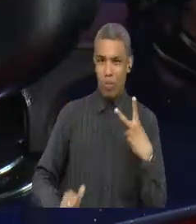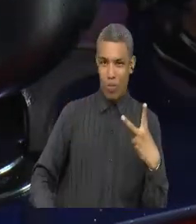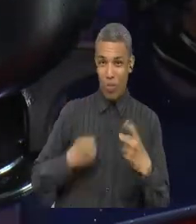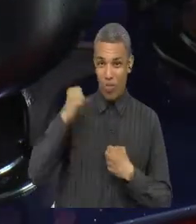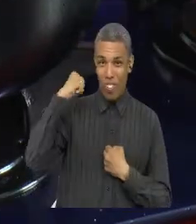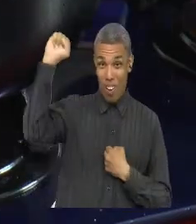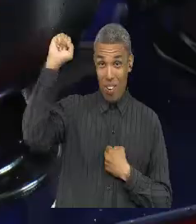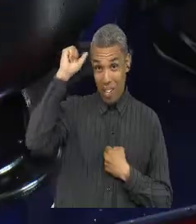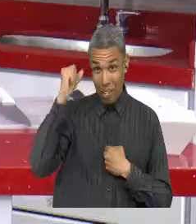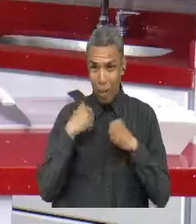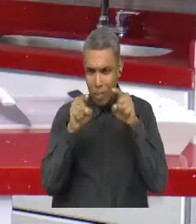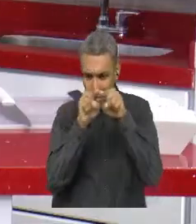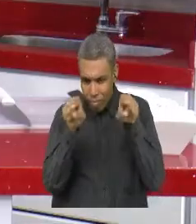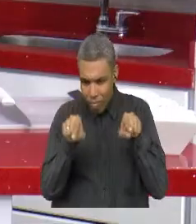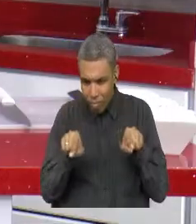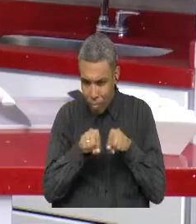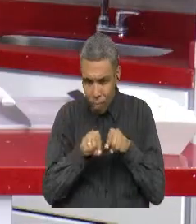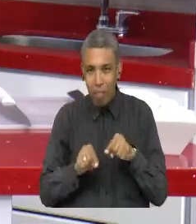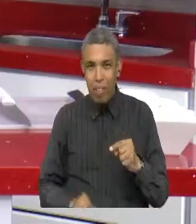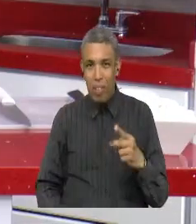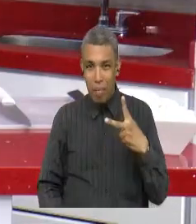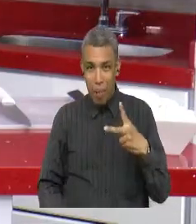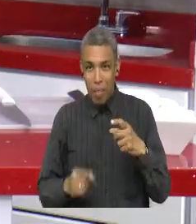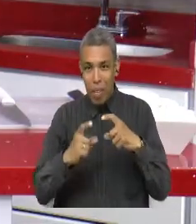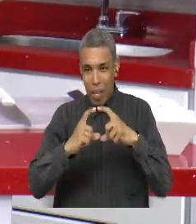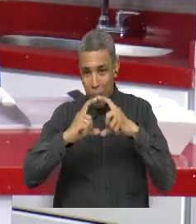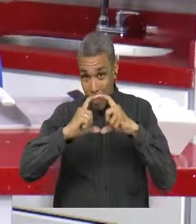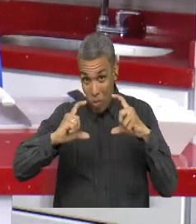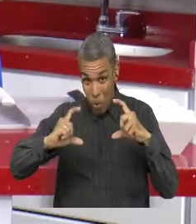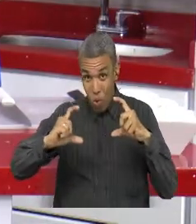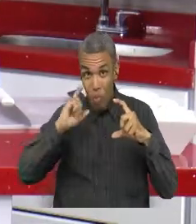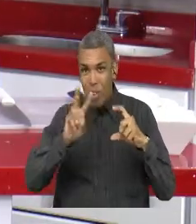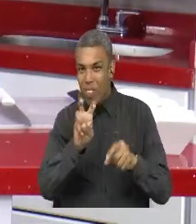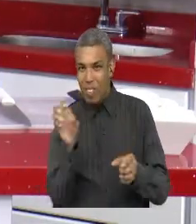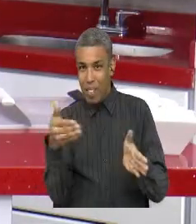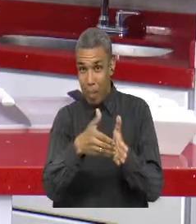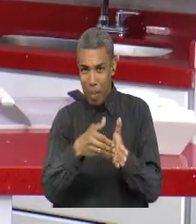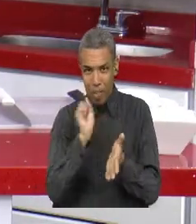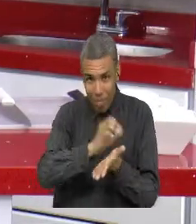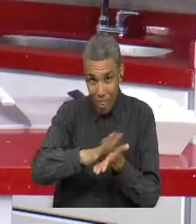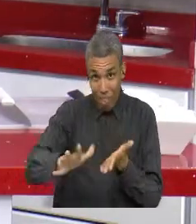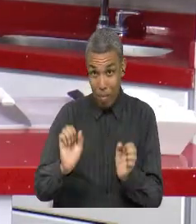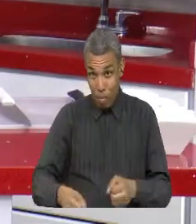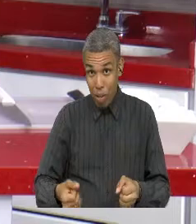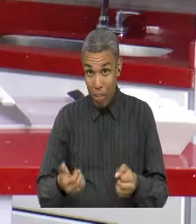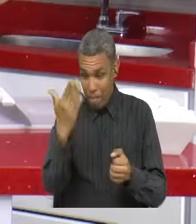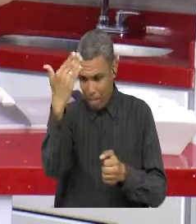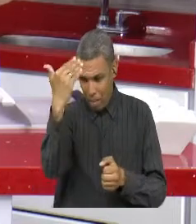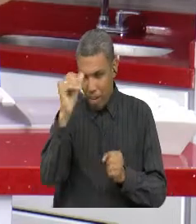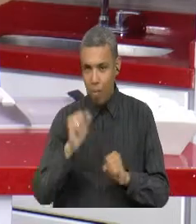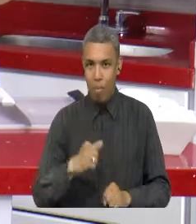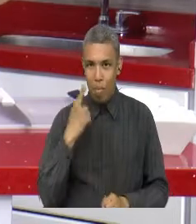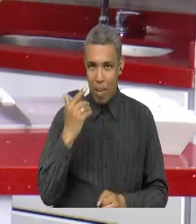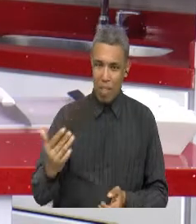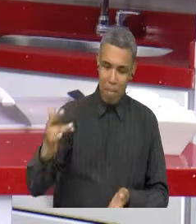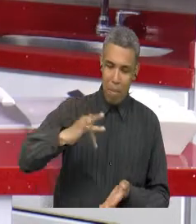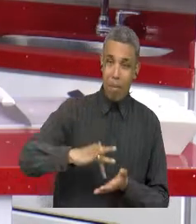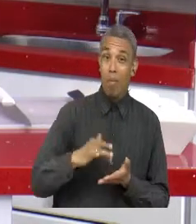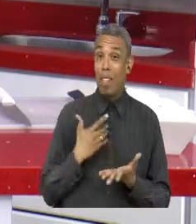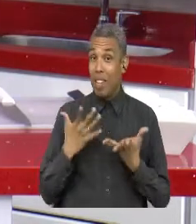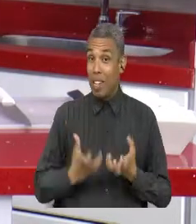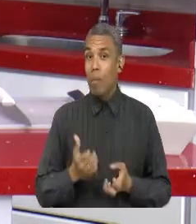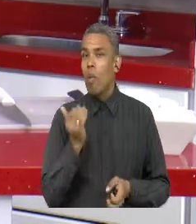supuesto también a nombre de Mima Boutique, a nombre de Zona Rápida, para que vengan y se deleiten, pero eso sí, la fotico, caramba, la fotico, queremos la